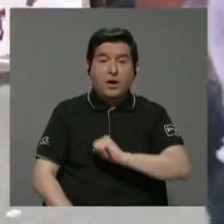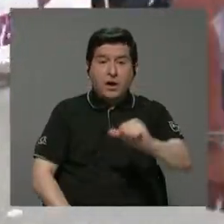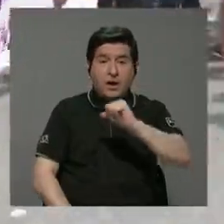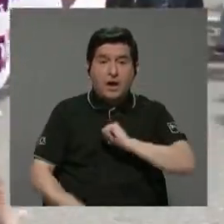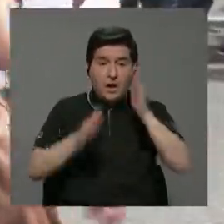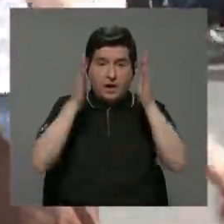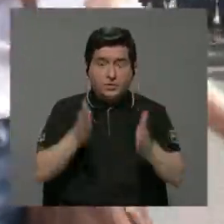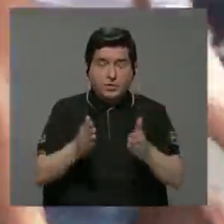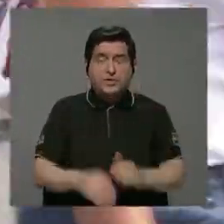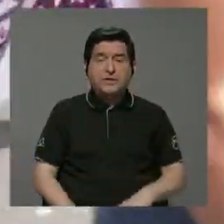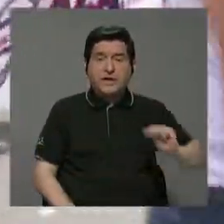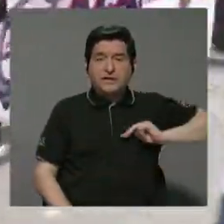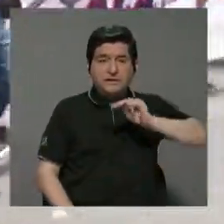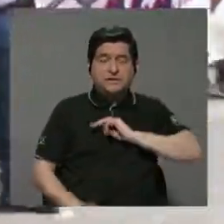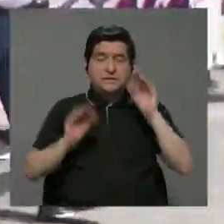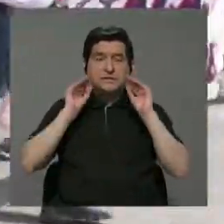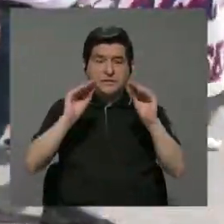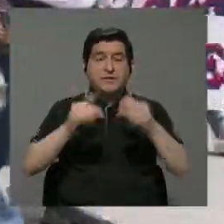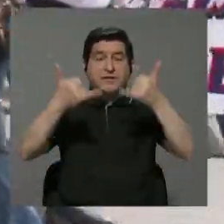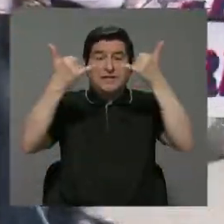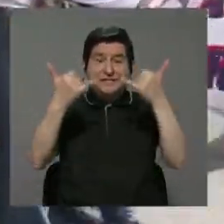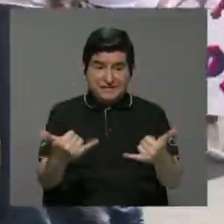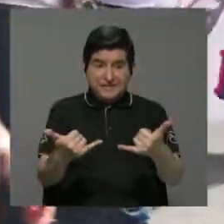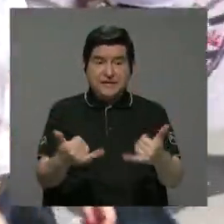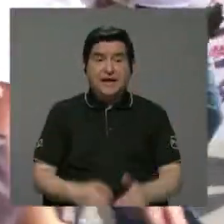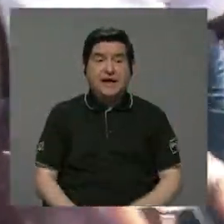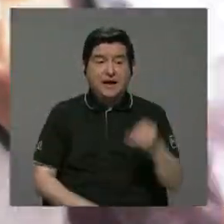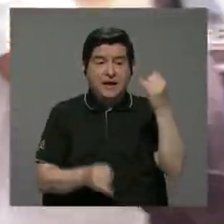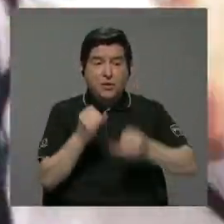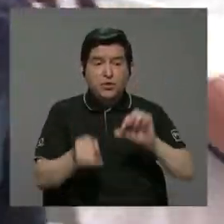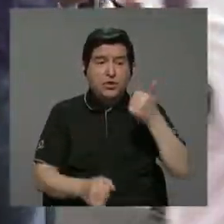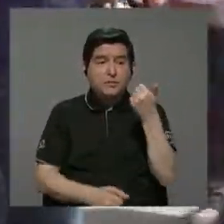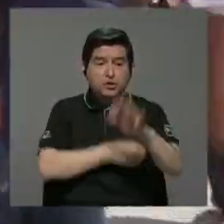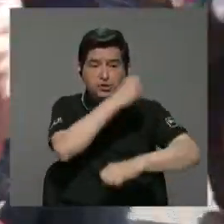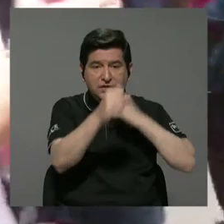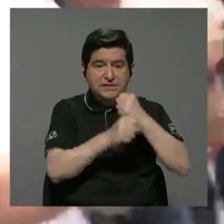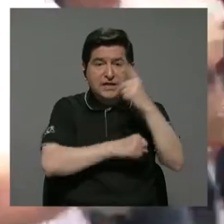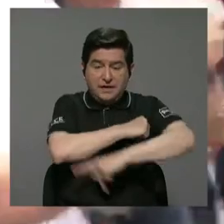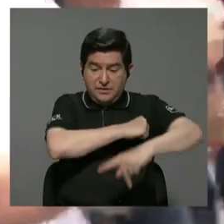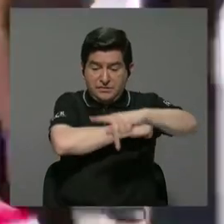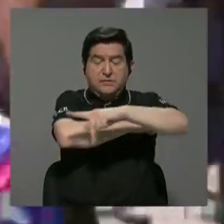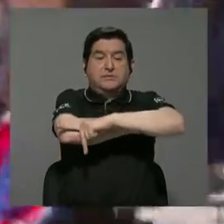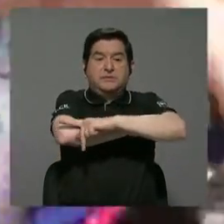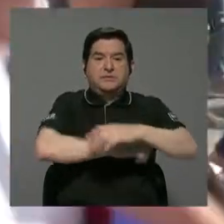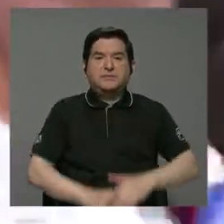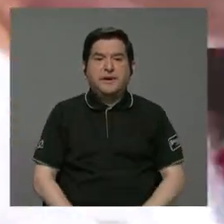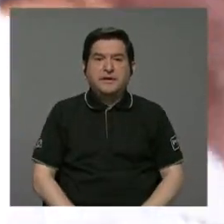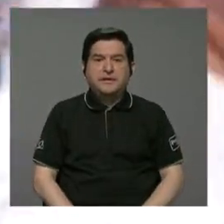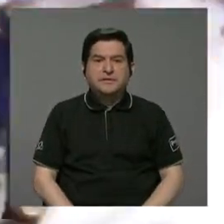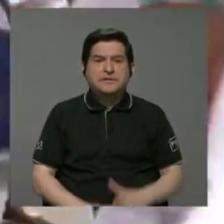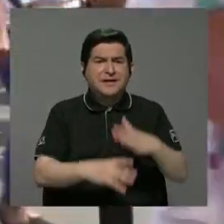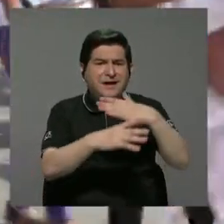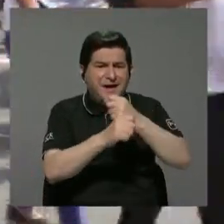del Ministerio de Educación. Y ya desde los últimos 15 años en este país se habían elaborado una visión